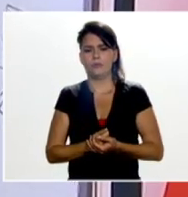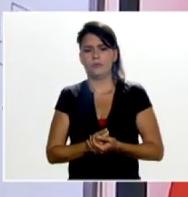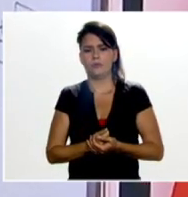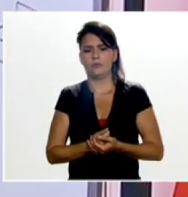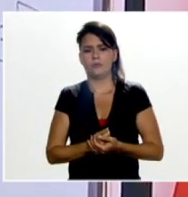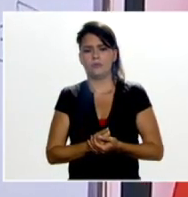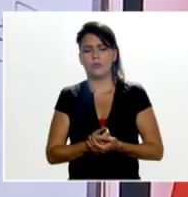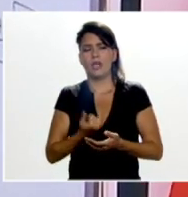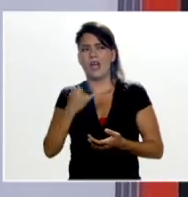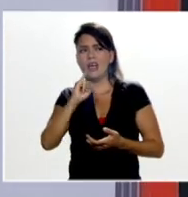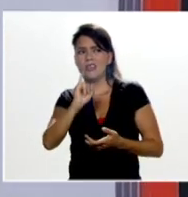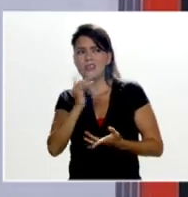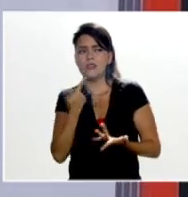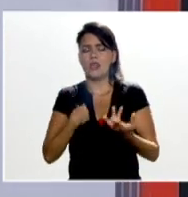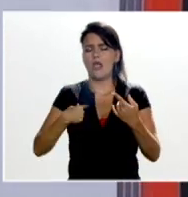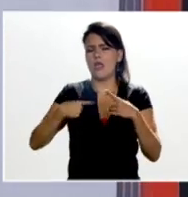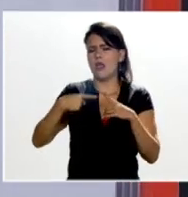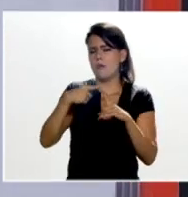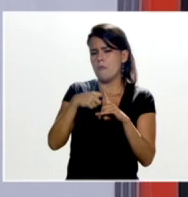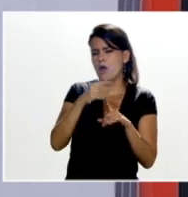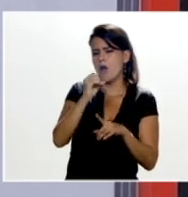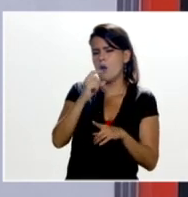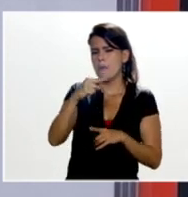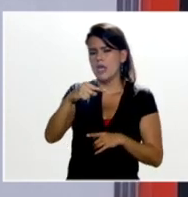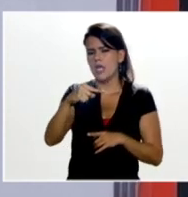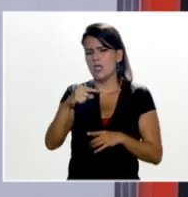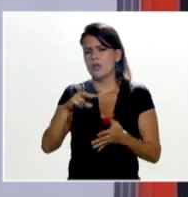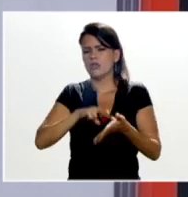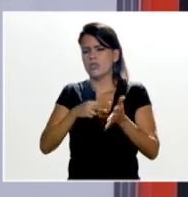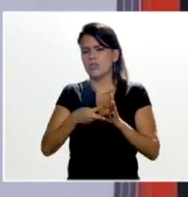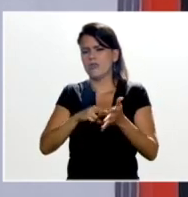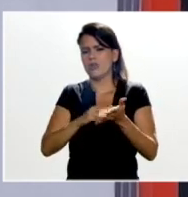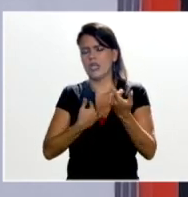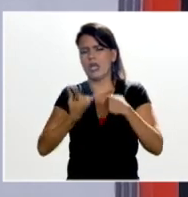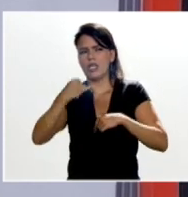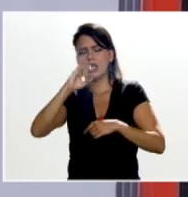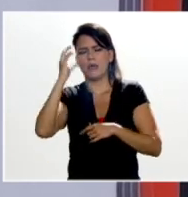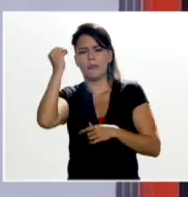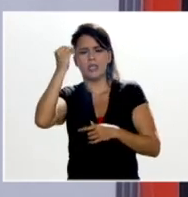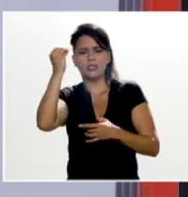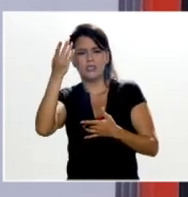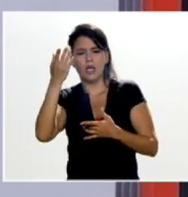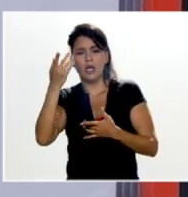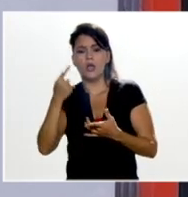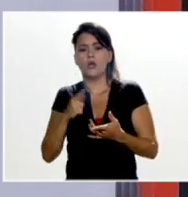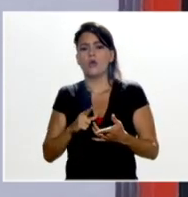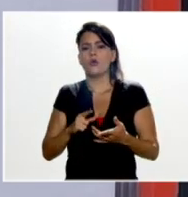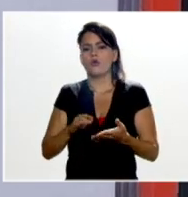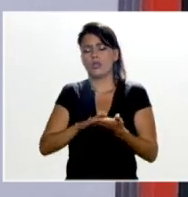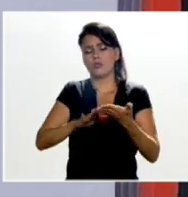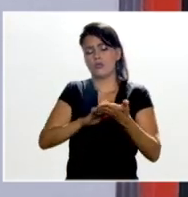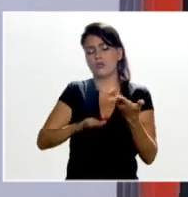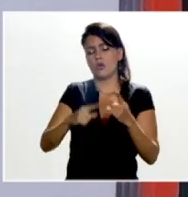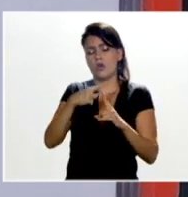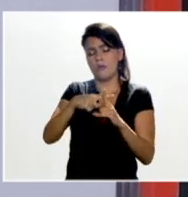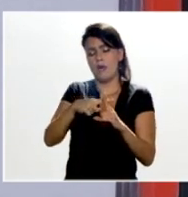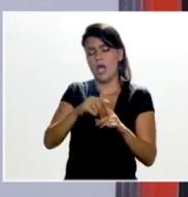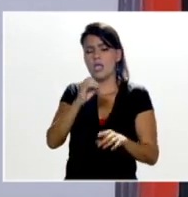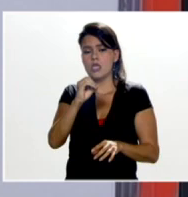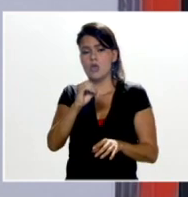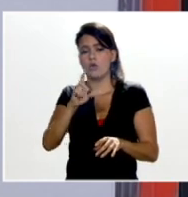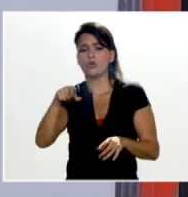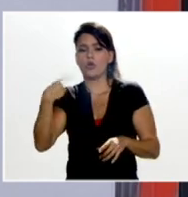Aquí, el más o menos significa que hay que considerar un caso con el más y otro caso con el